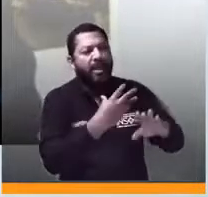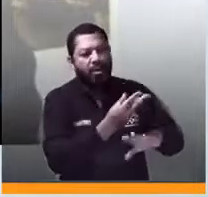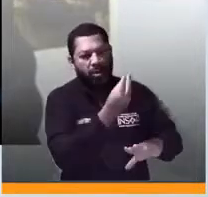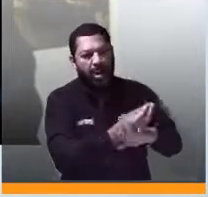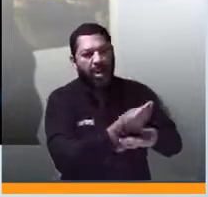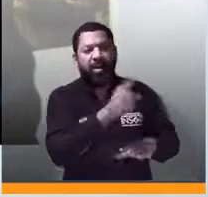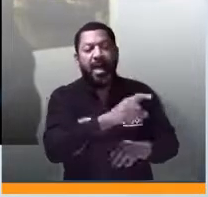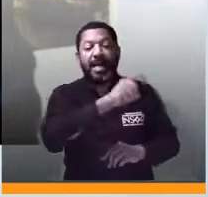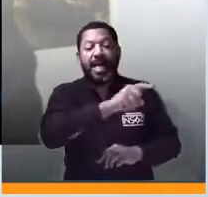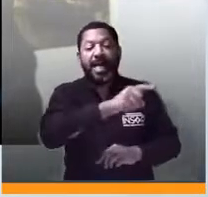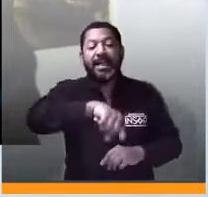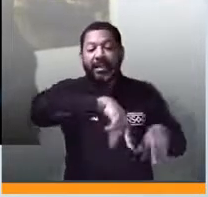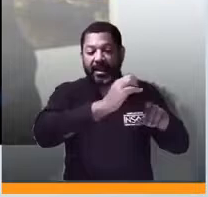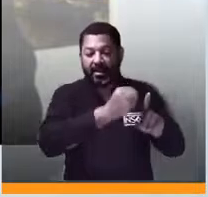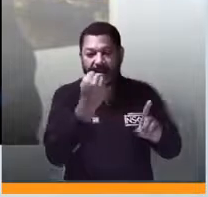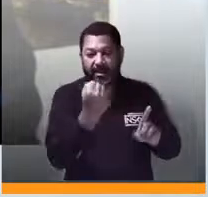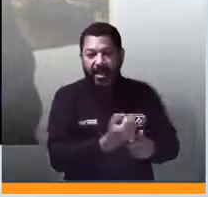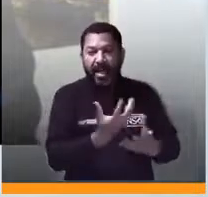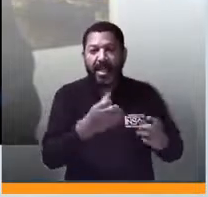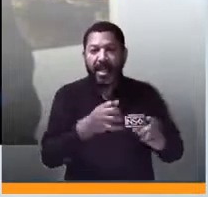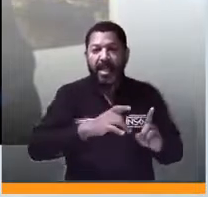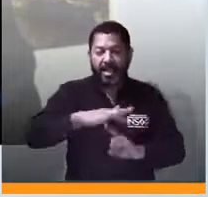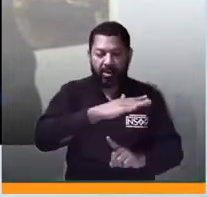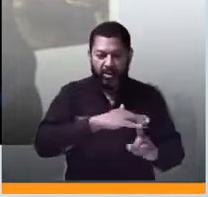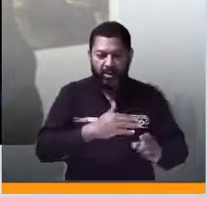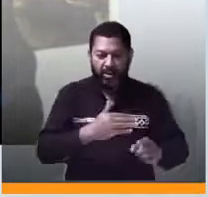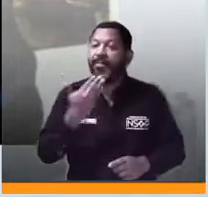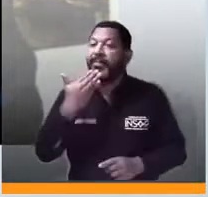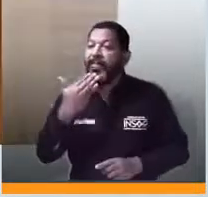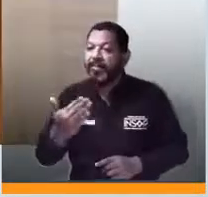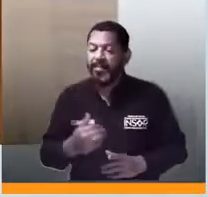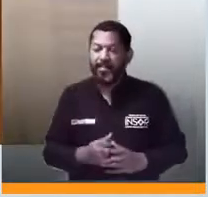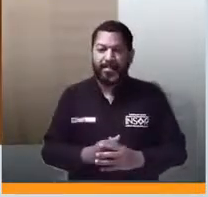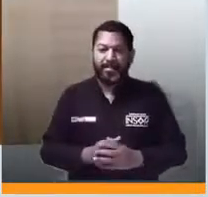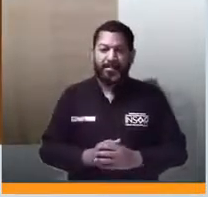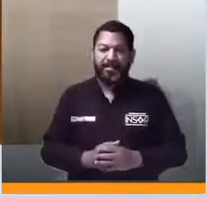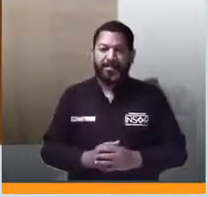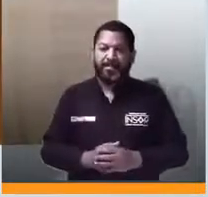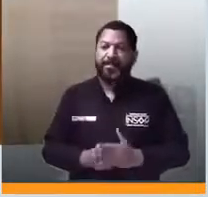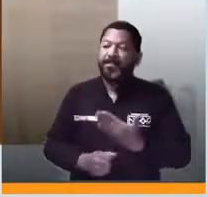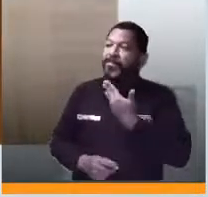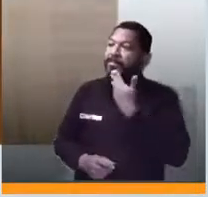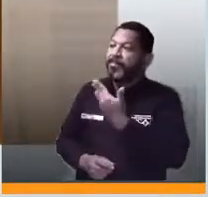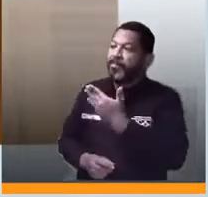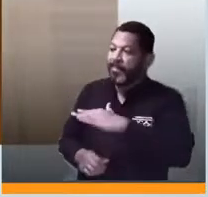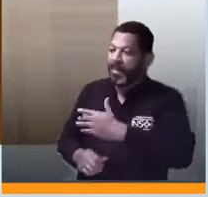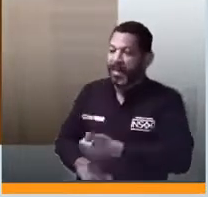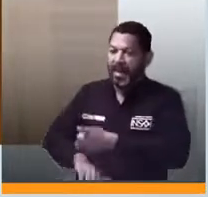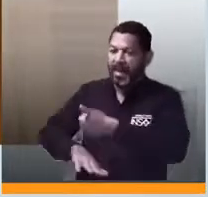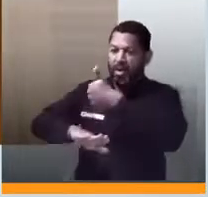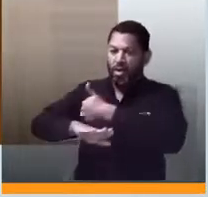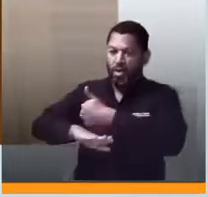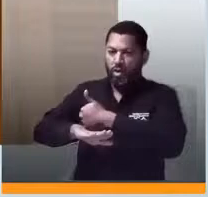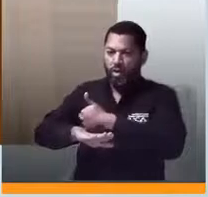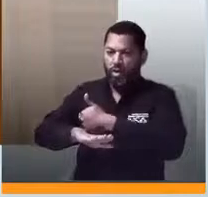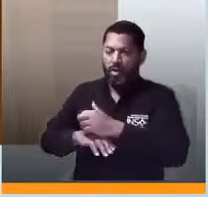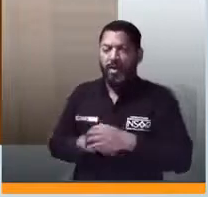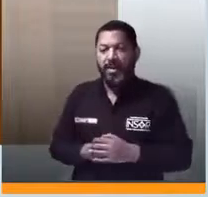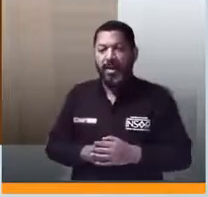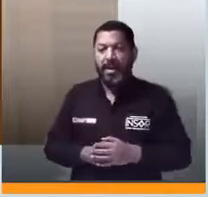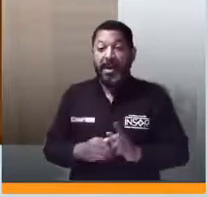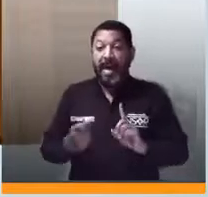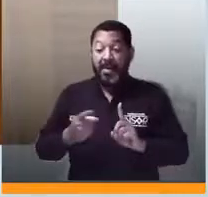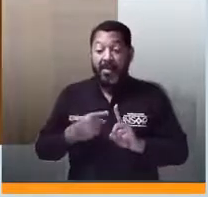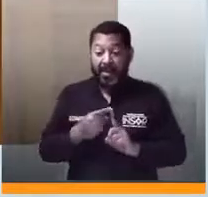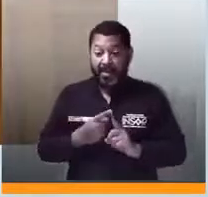la sociedad y que requiere el entorno. Muchas gracias, señor viceministro. Muchas gracias, rector. Y finalizamos este